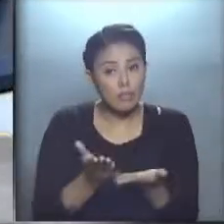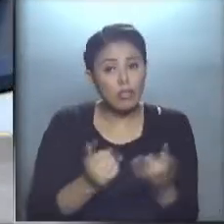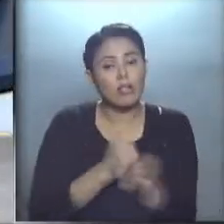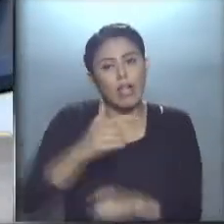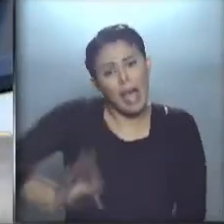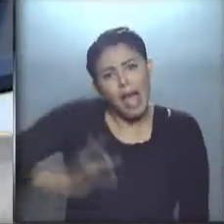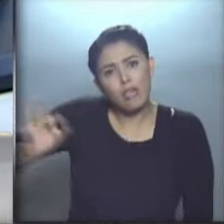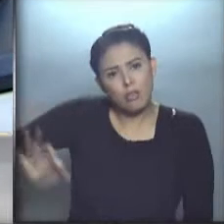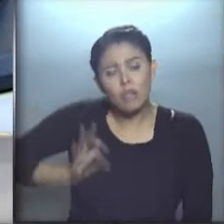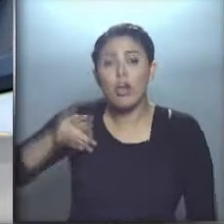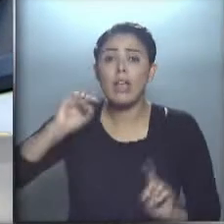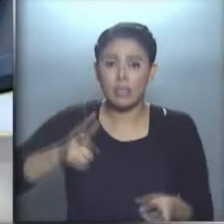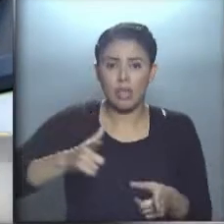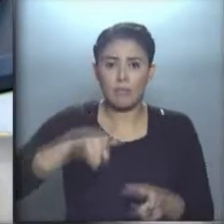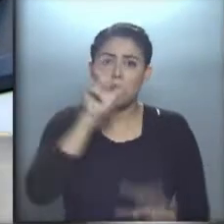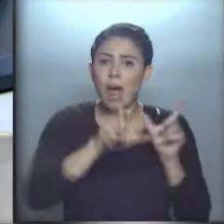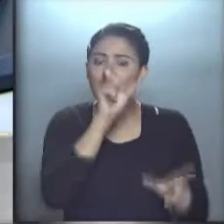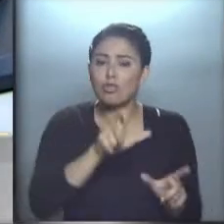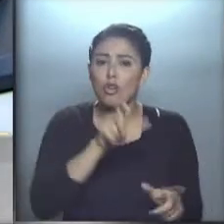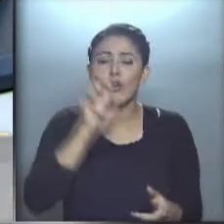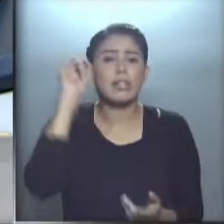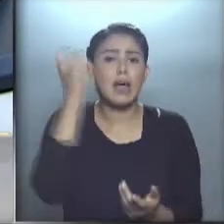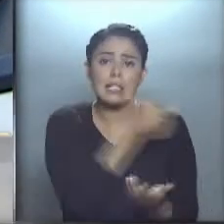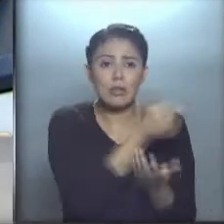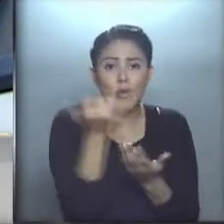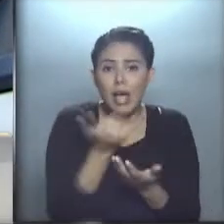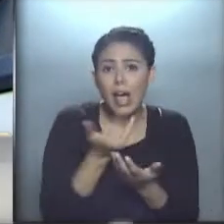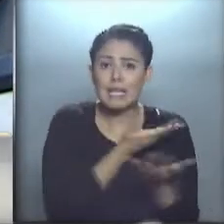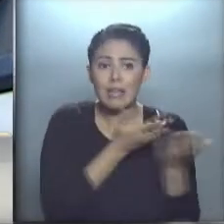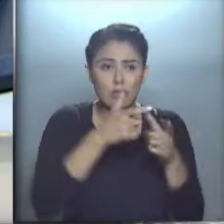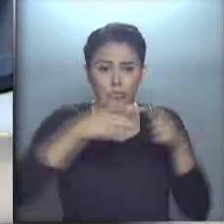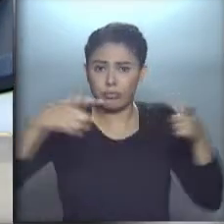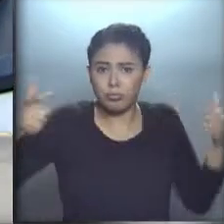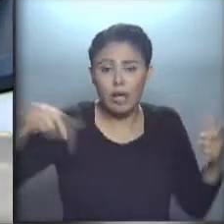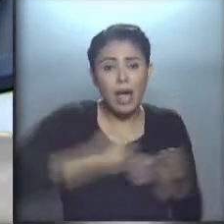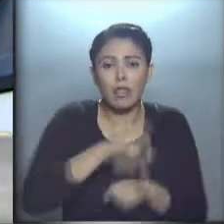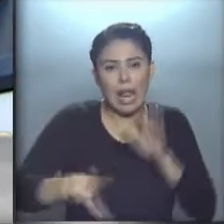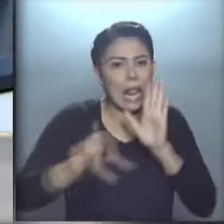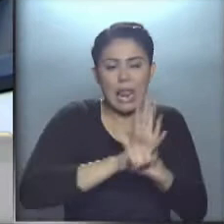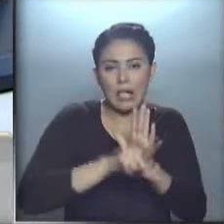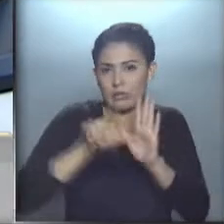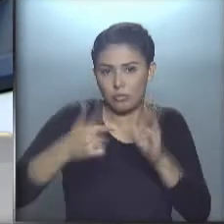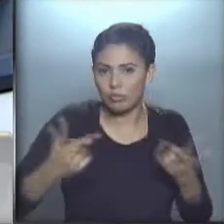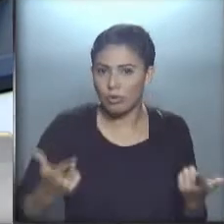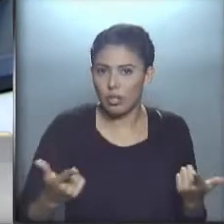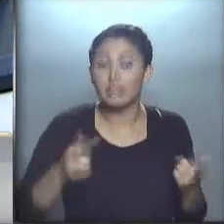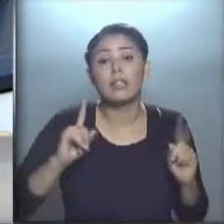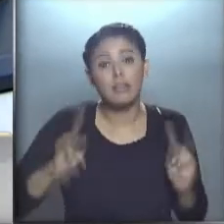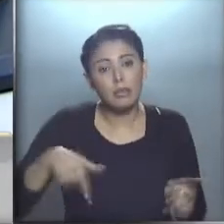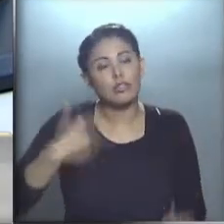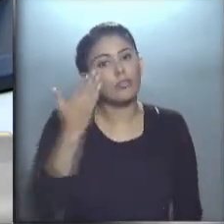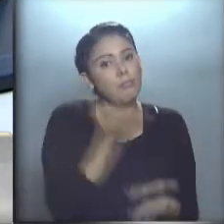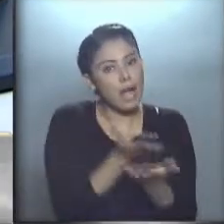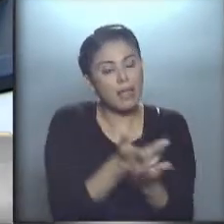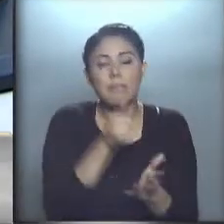años que tiene y la magnitud en cantidad de personas que usan el servicio, no tiene todavía una ley, un marco regulatorio, que también eso estamos